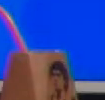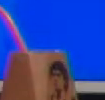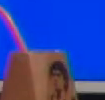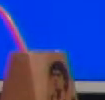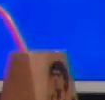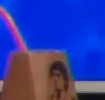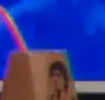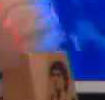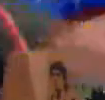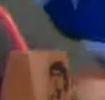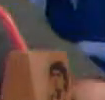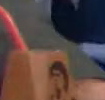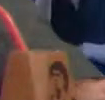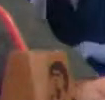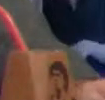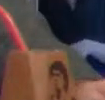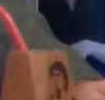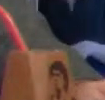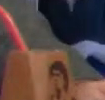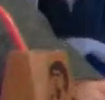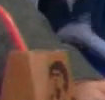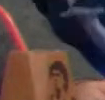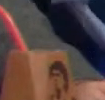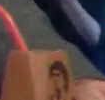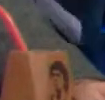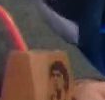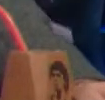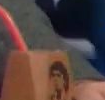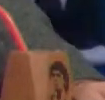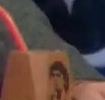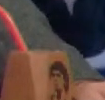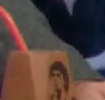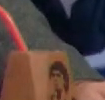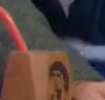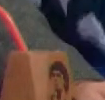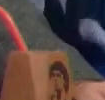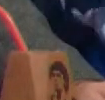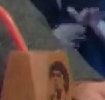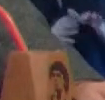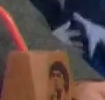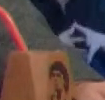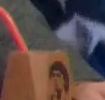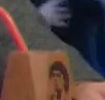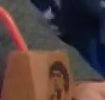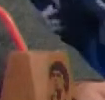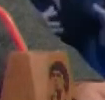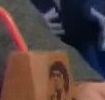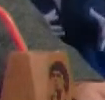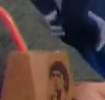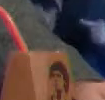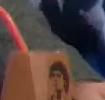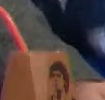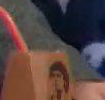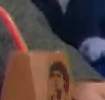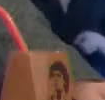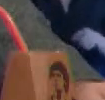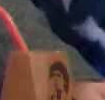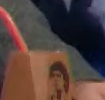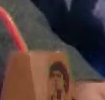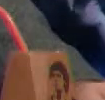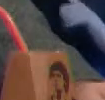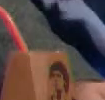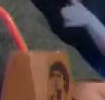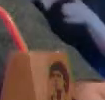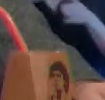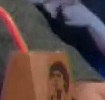nuevo ministro de Economía. ¿Cómo le va, Meloni? ¿Cómo está usted? Buen día. ¿Qué tal? Buenos días, Indalecio. Siempre es un gusto estar en